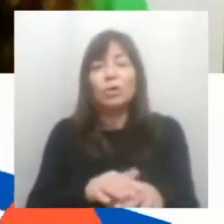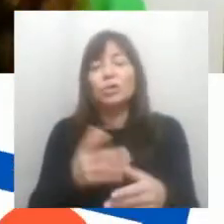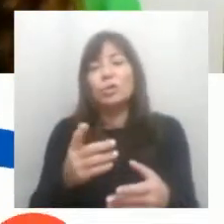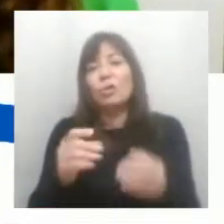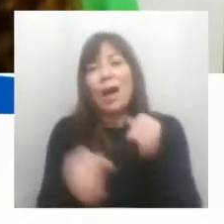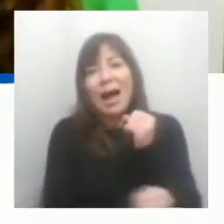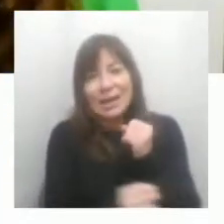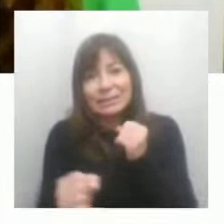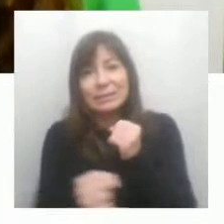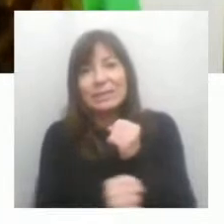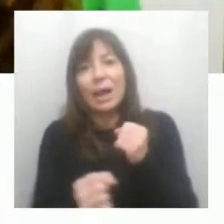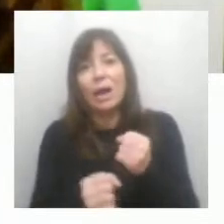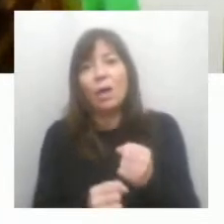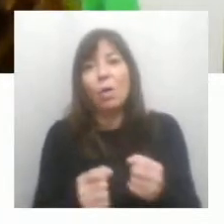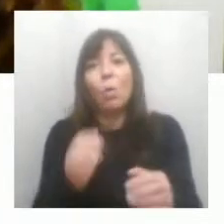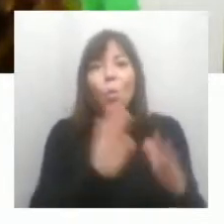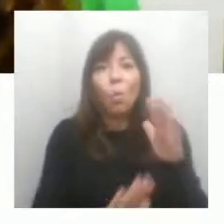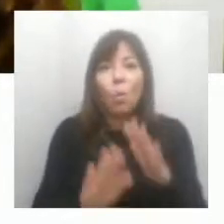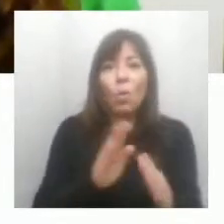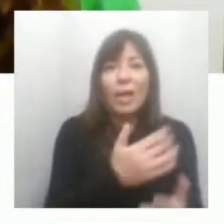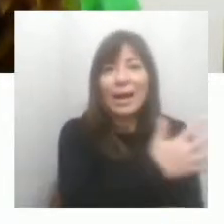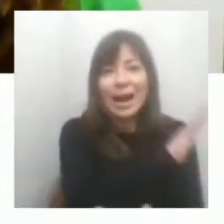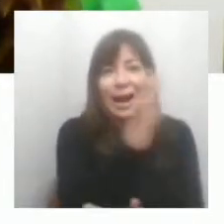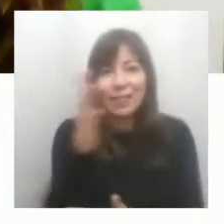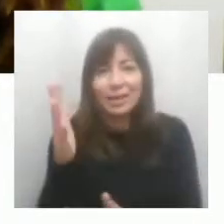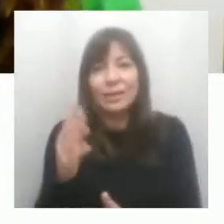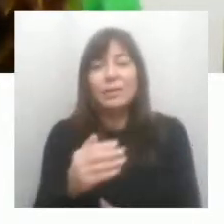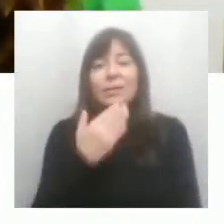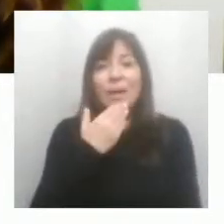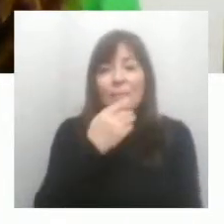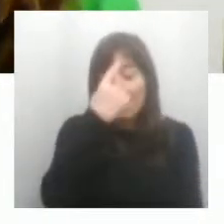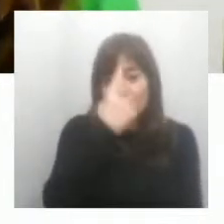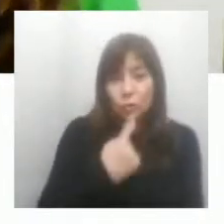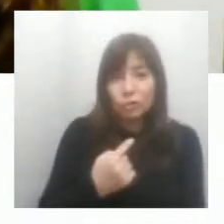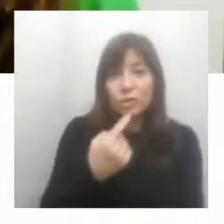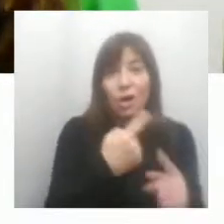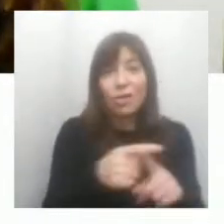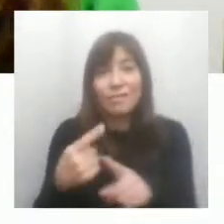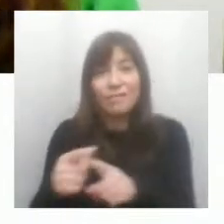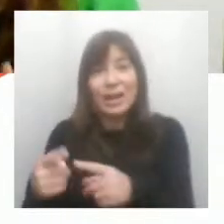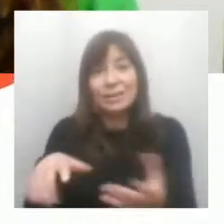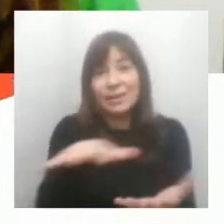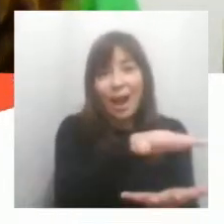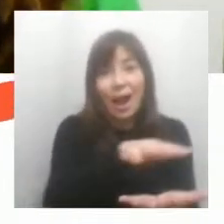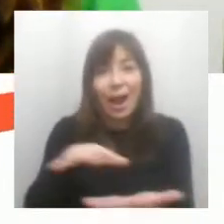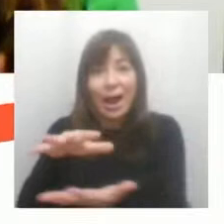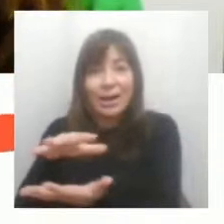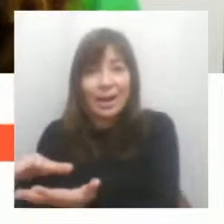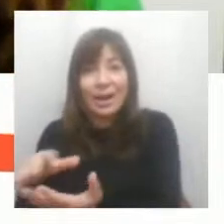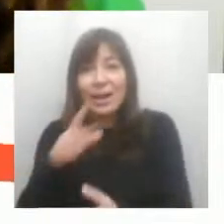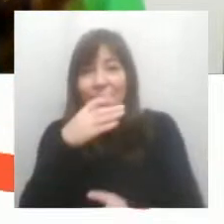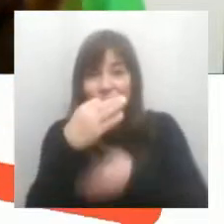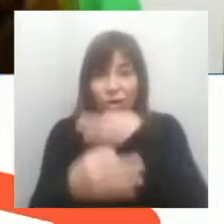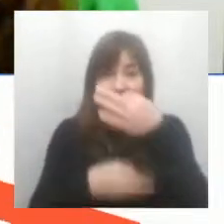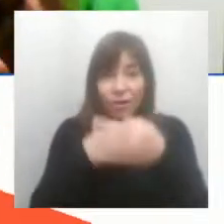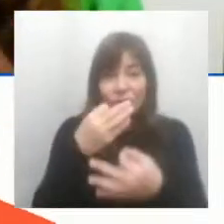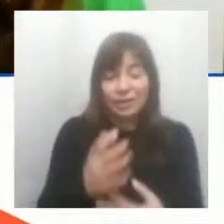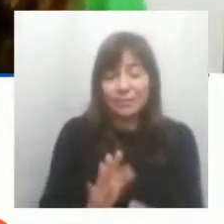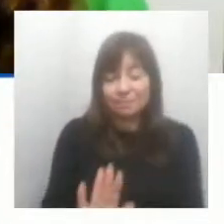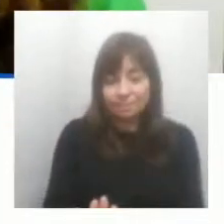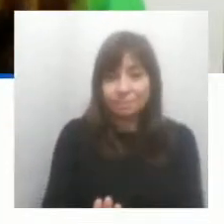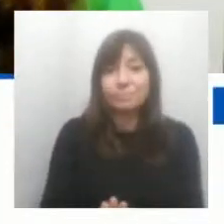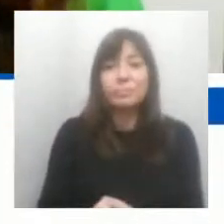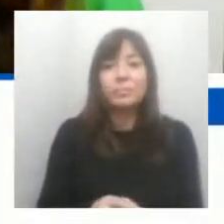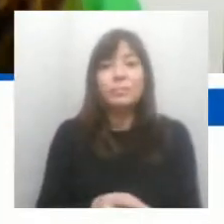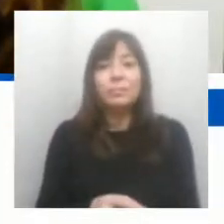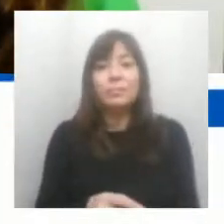aseo, etc. Y en el museo contamos con diferentes áreas, entre las cuales, las voy a mencionar, voy a tratar de mencionarlas todas, tenemos